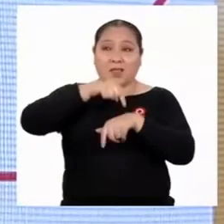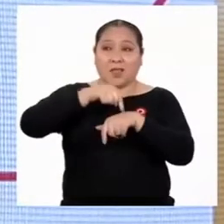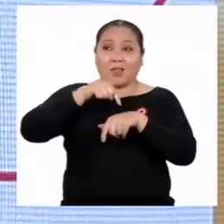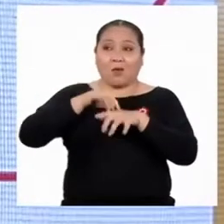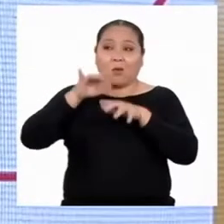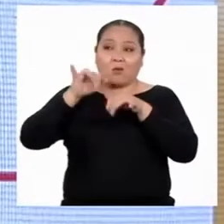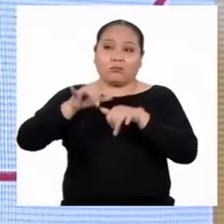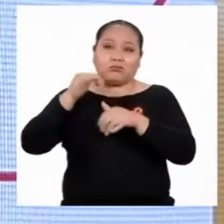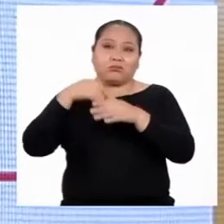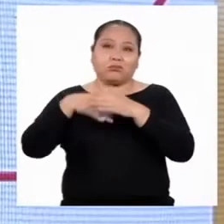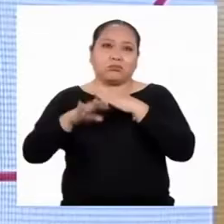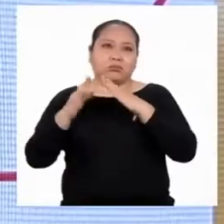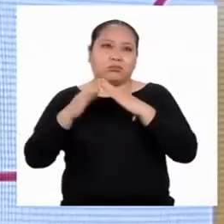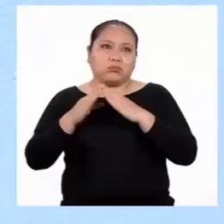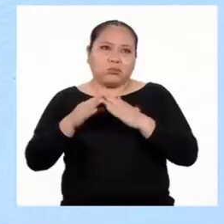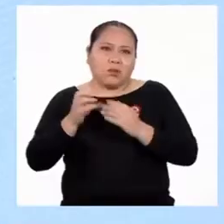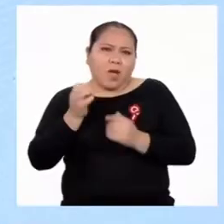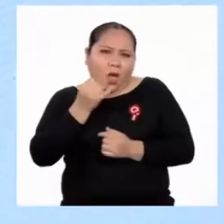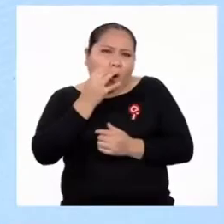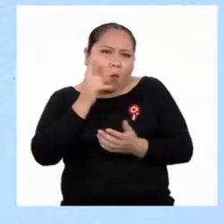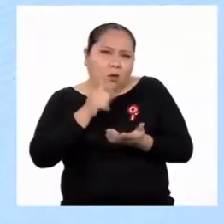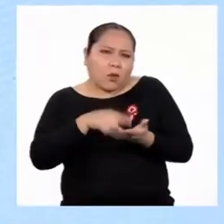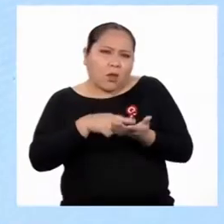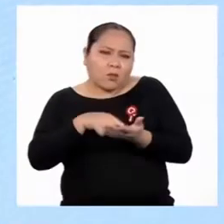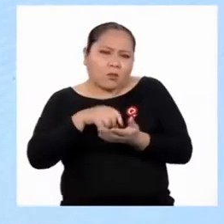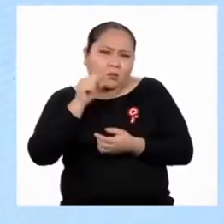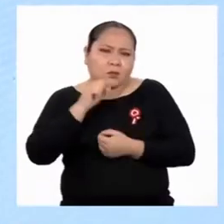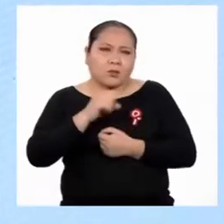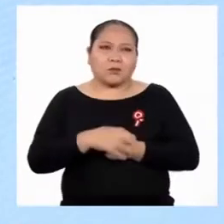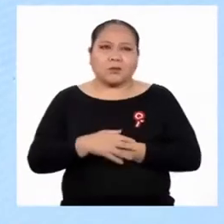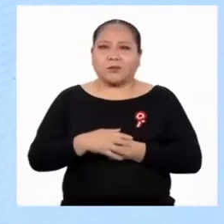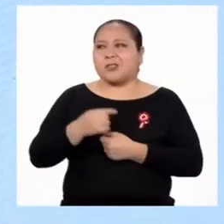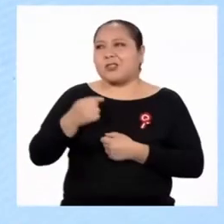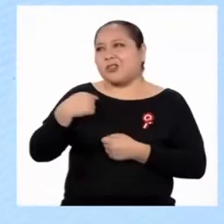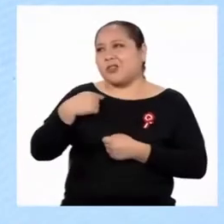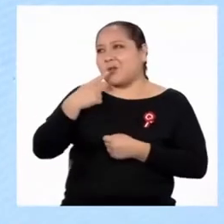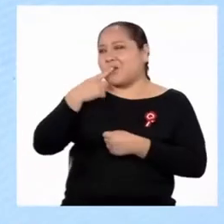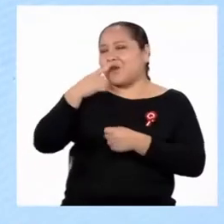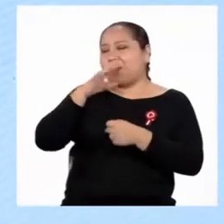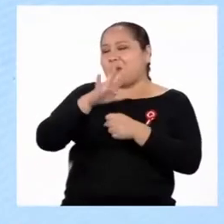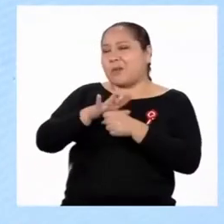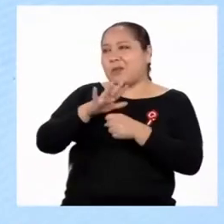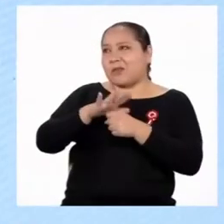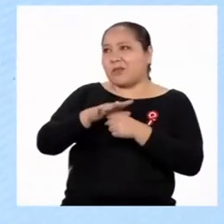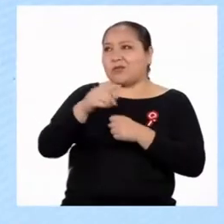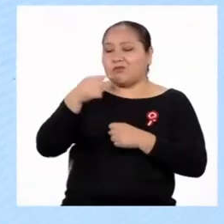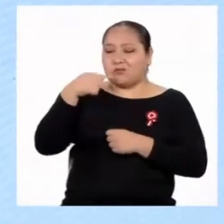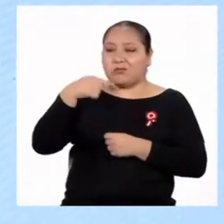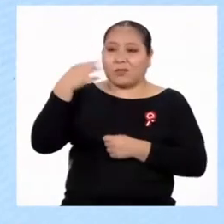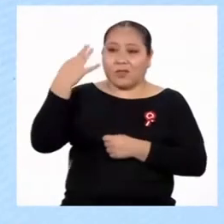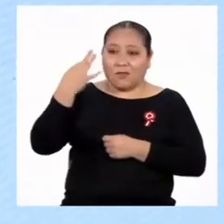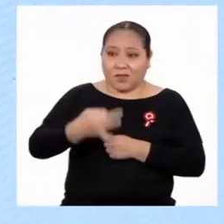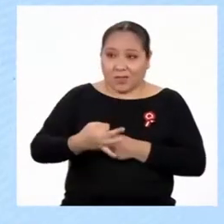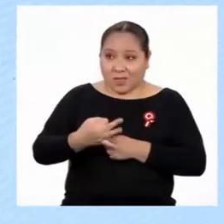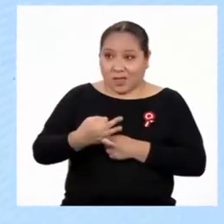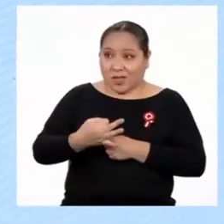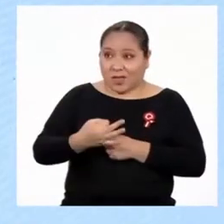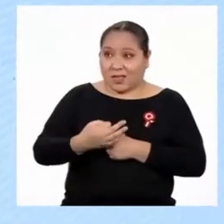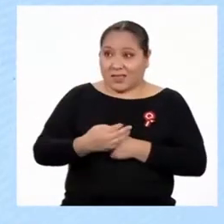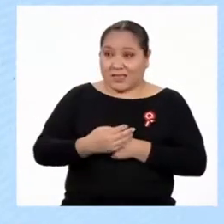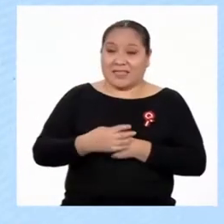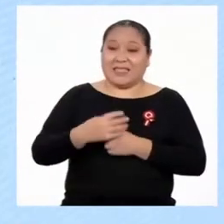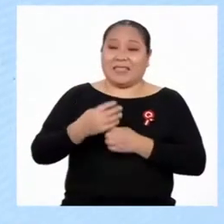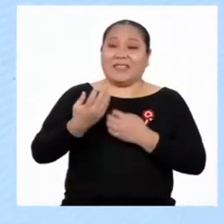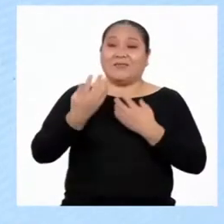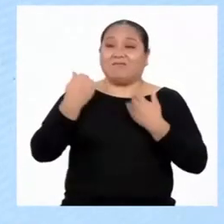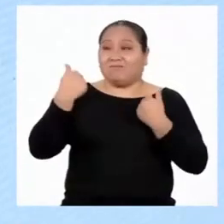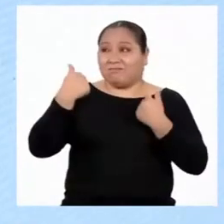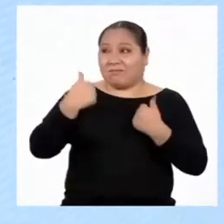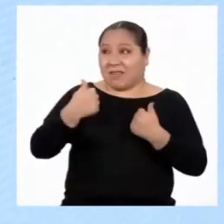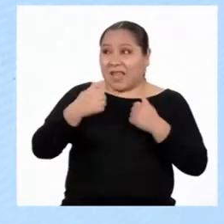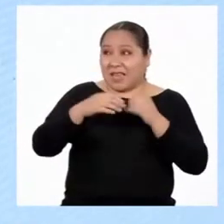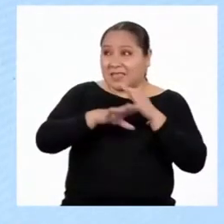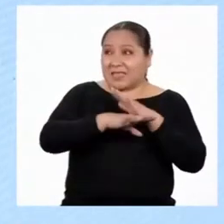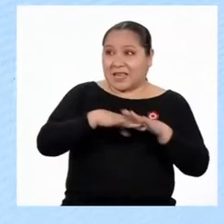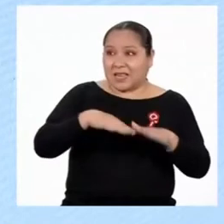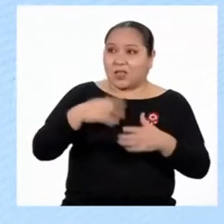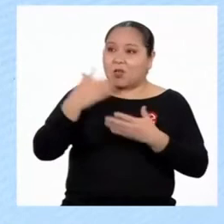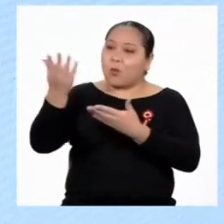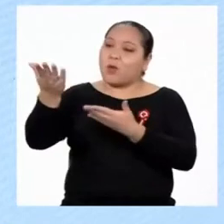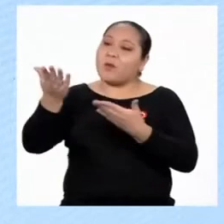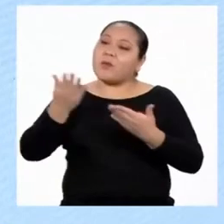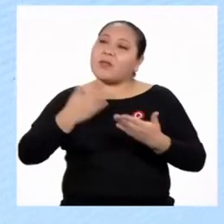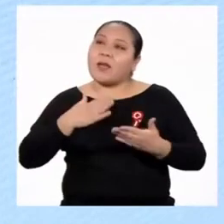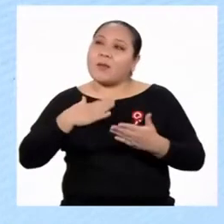Pero de vez en cuando, pues. Te prometo que cuando sea más seguro salir, te voy a invitar a almorzar a mi casa para que pruebes